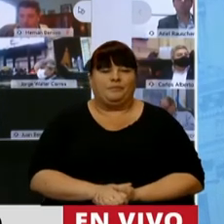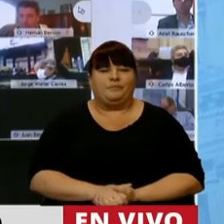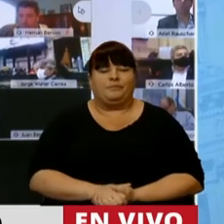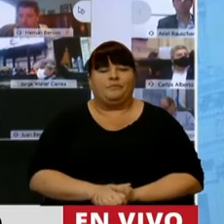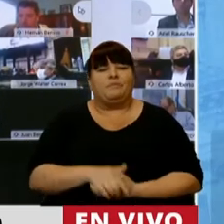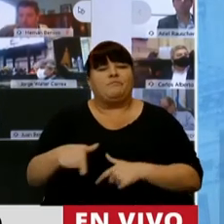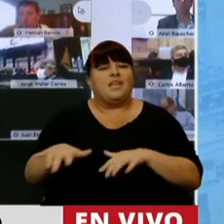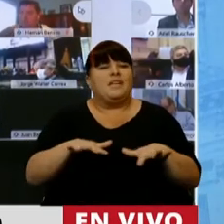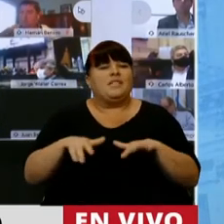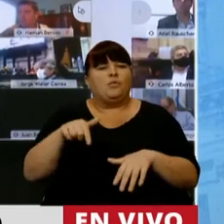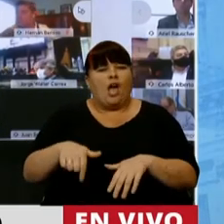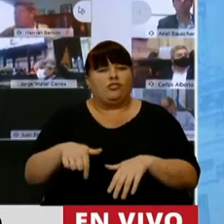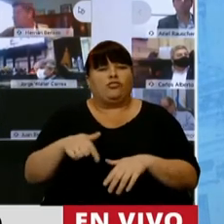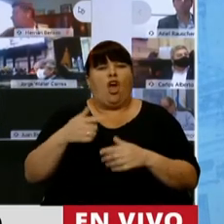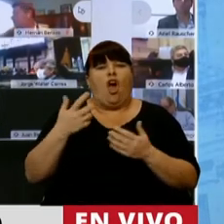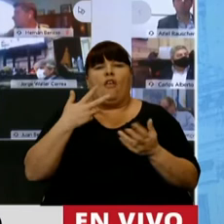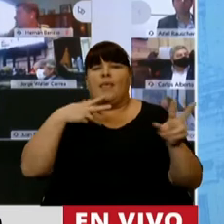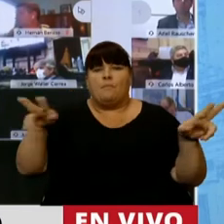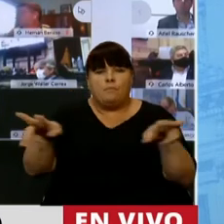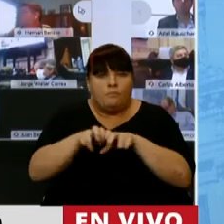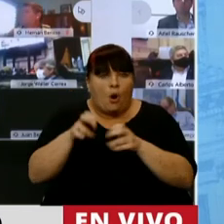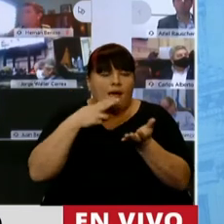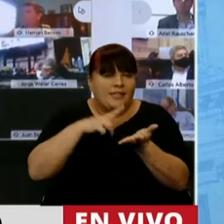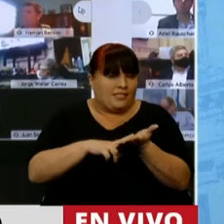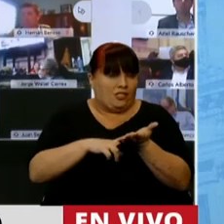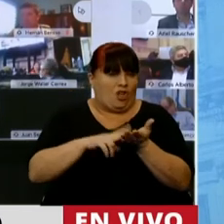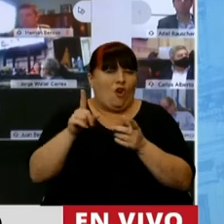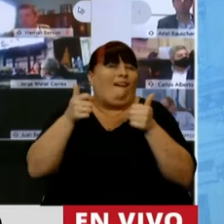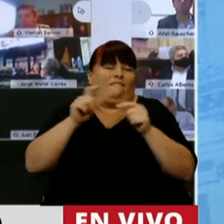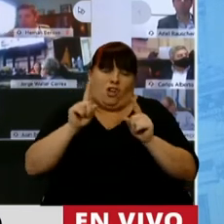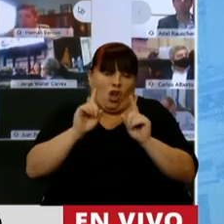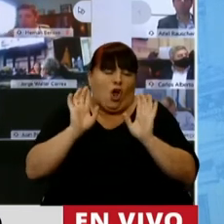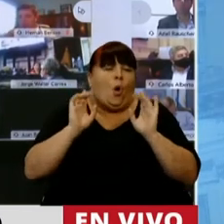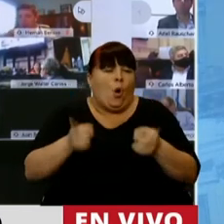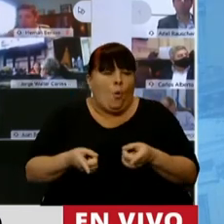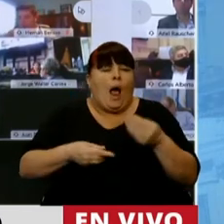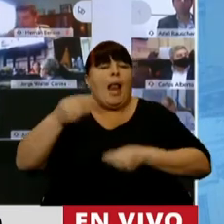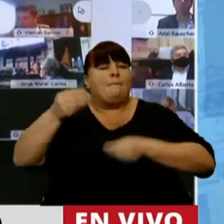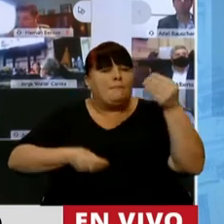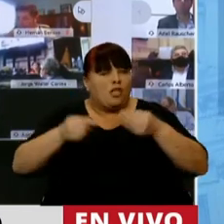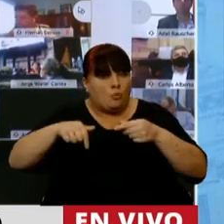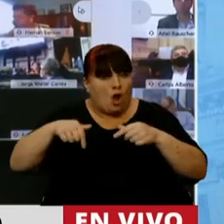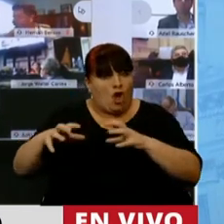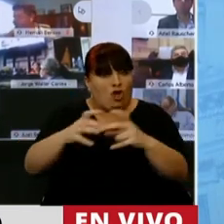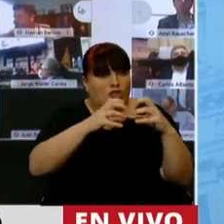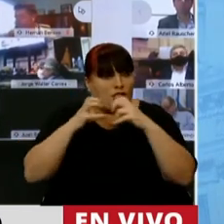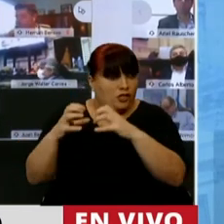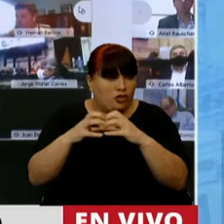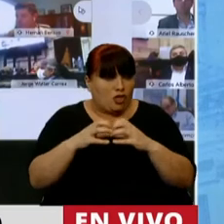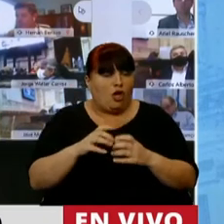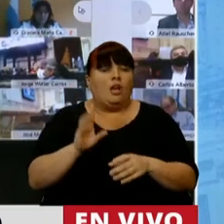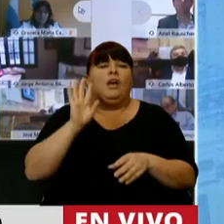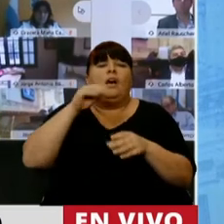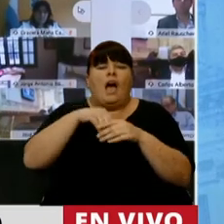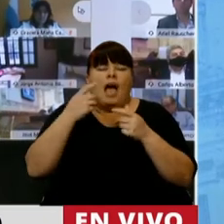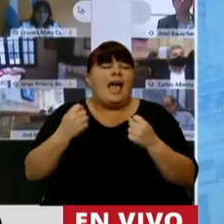En un contexto fiscal lejos del ideal, el presupuesto que tratamos